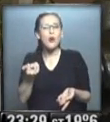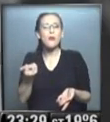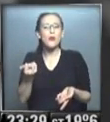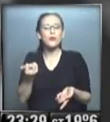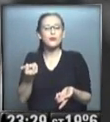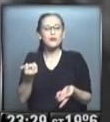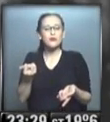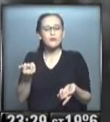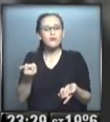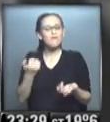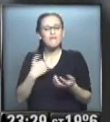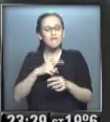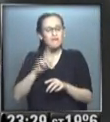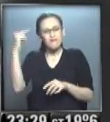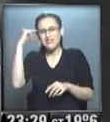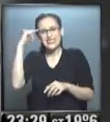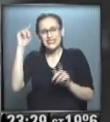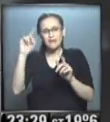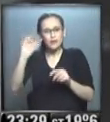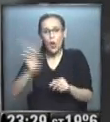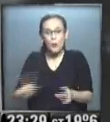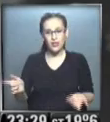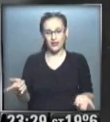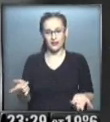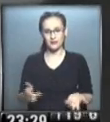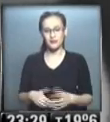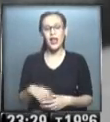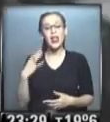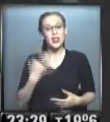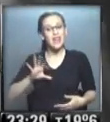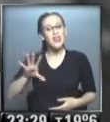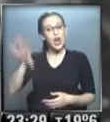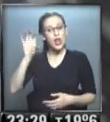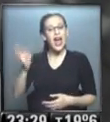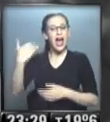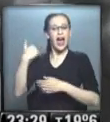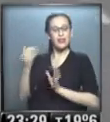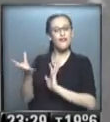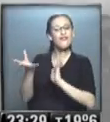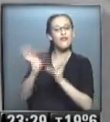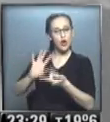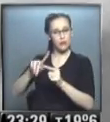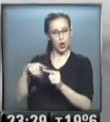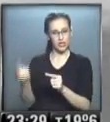completamente impensable. Hay que recordar el contexto político, geopolítico,